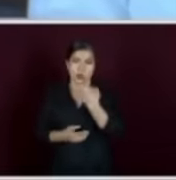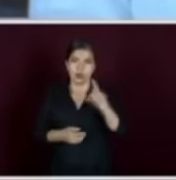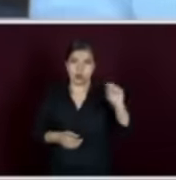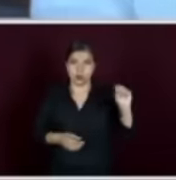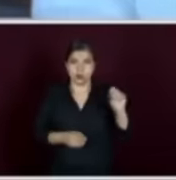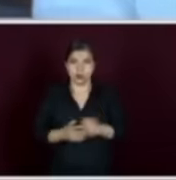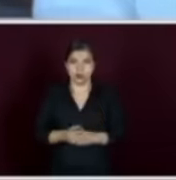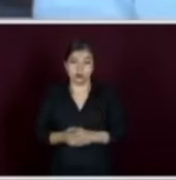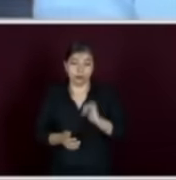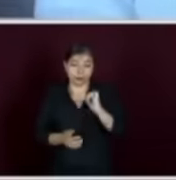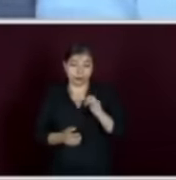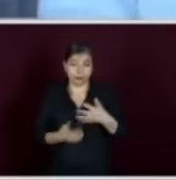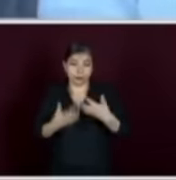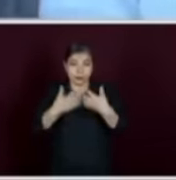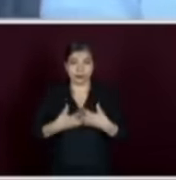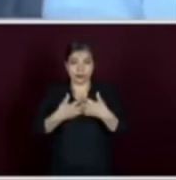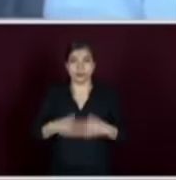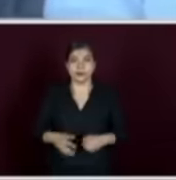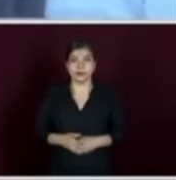transformación?